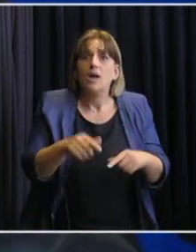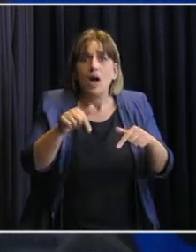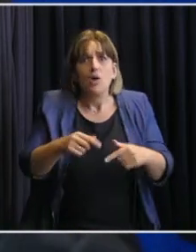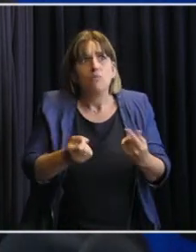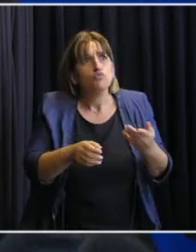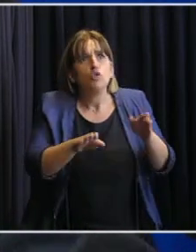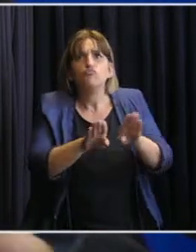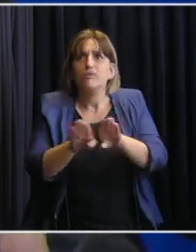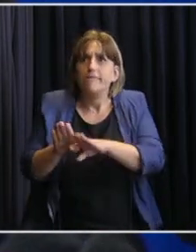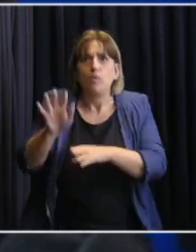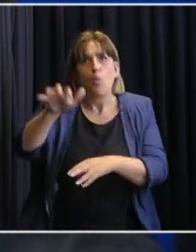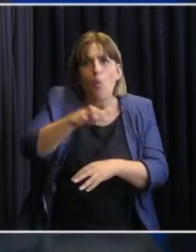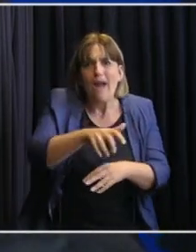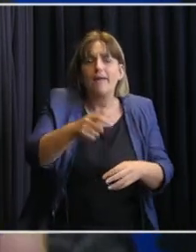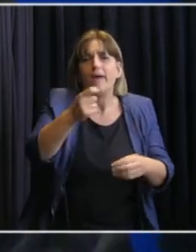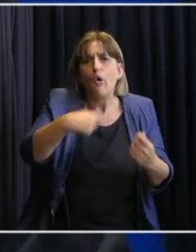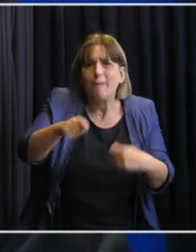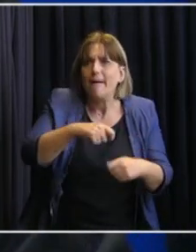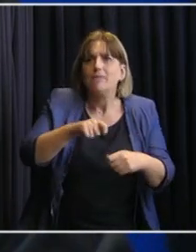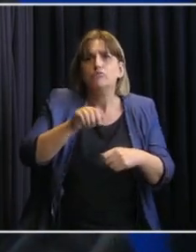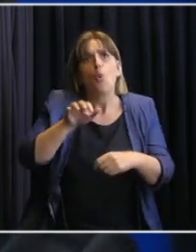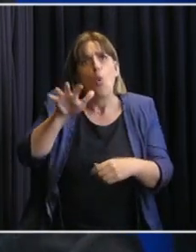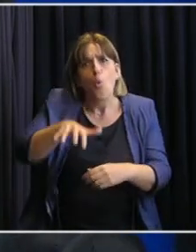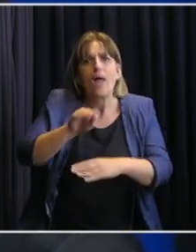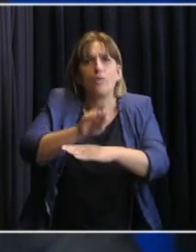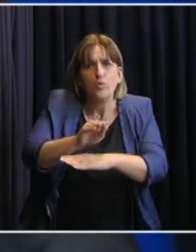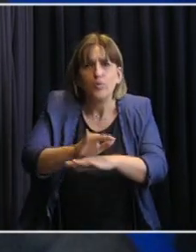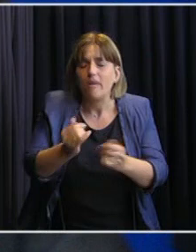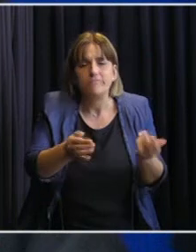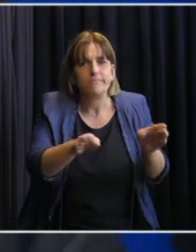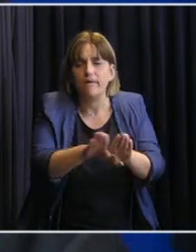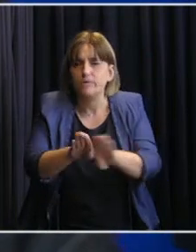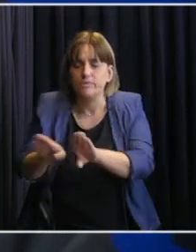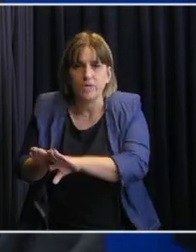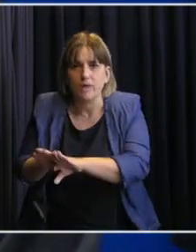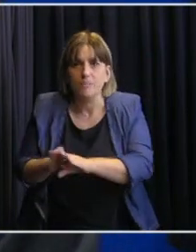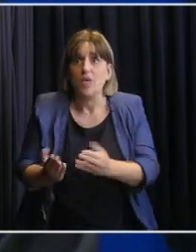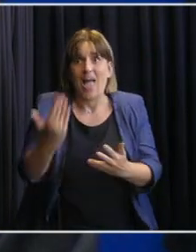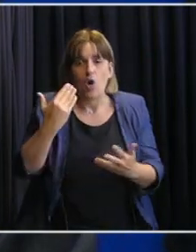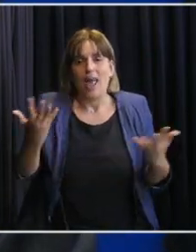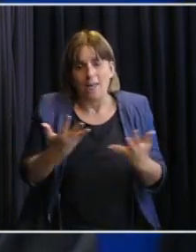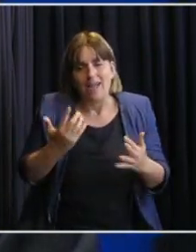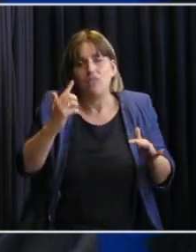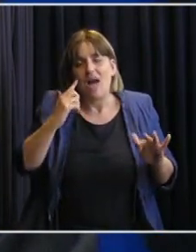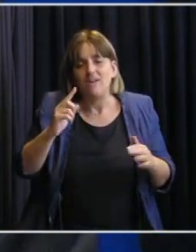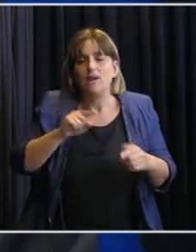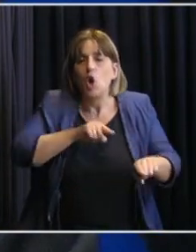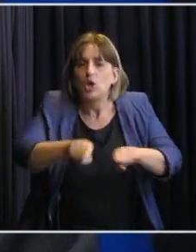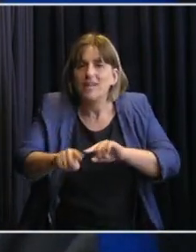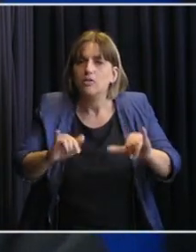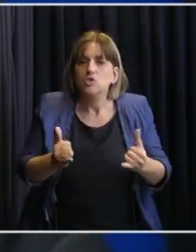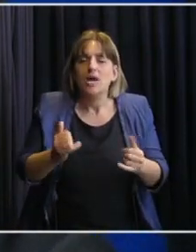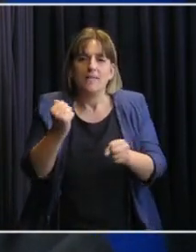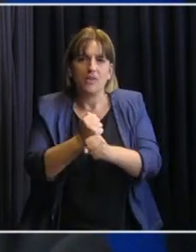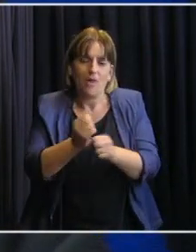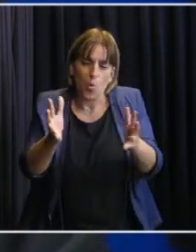muchos de los culturales que se comparan con el estado de actividad. Se está hablando con el gente que se está coordinando los